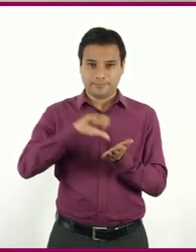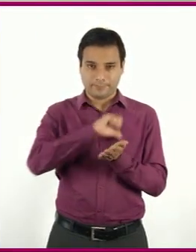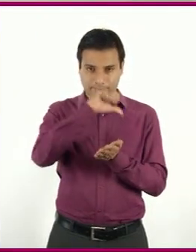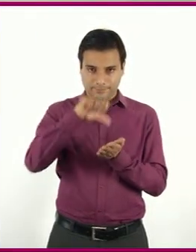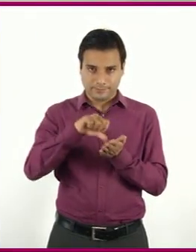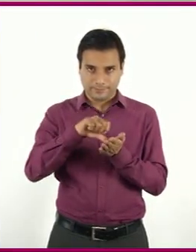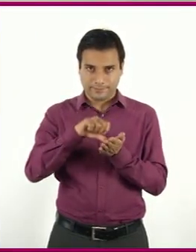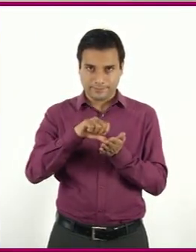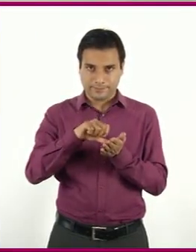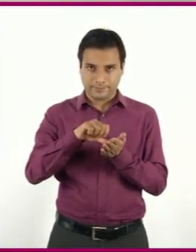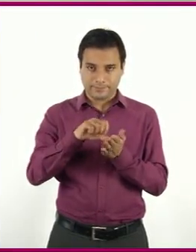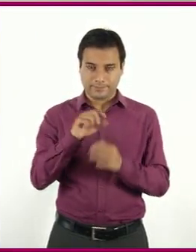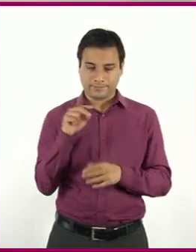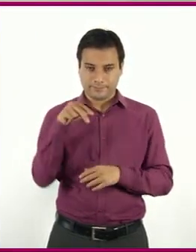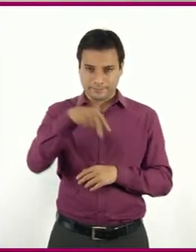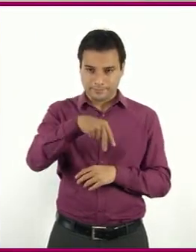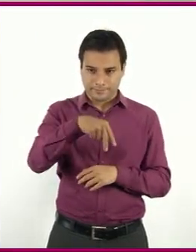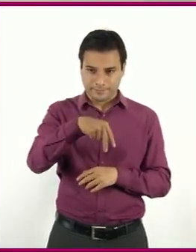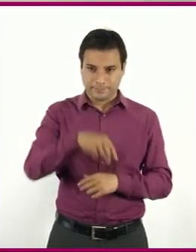para acá, perfecto.